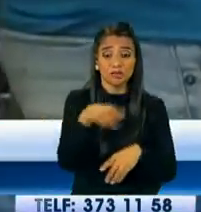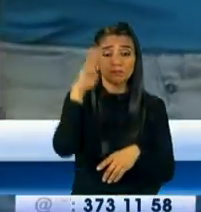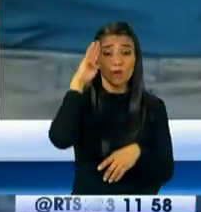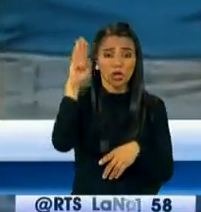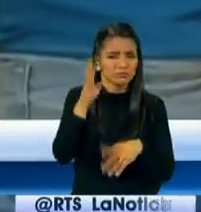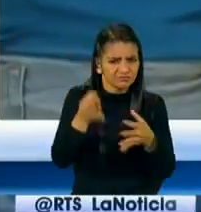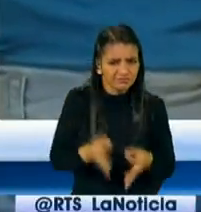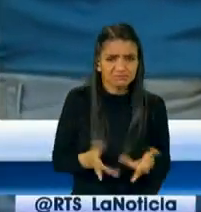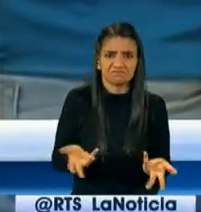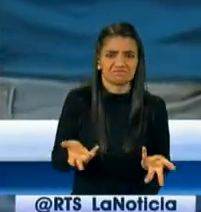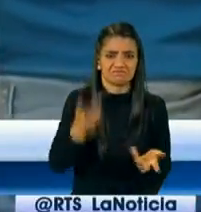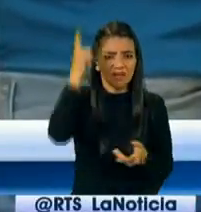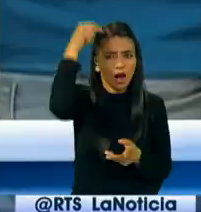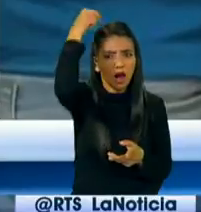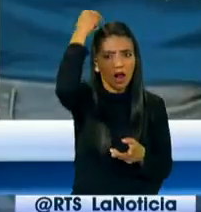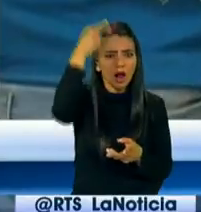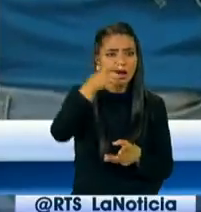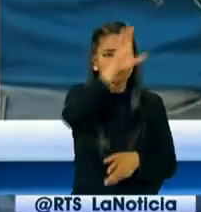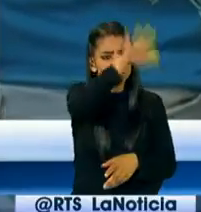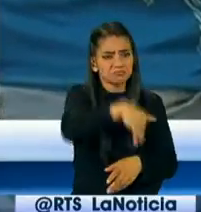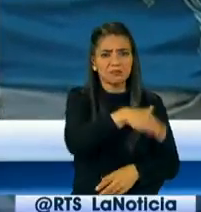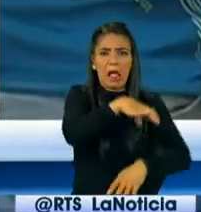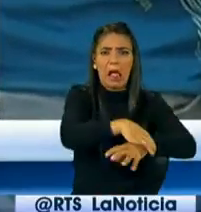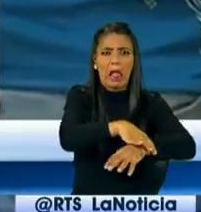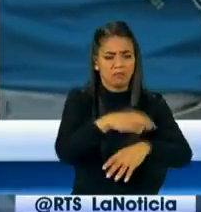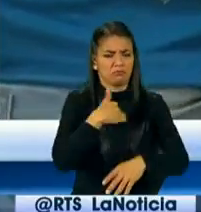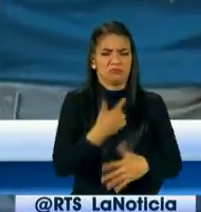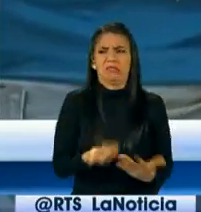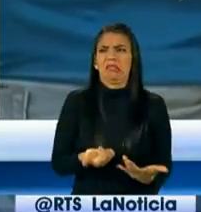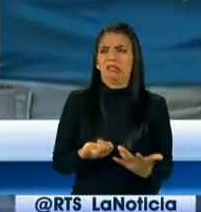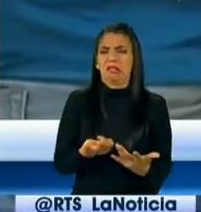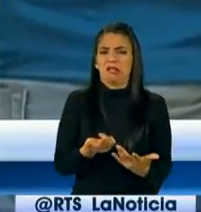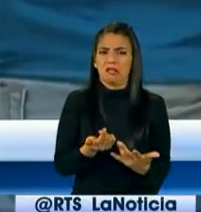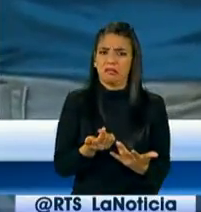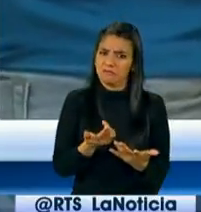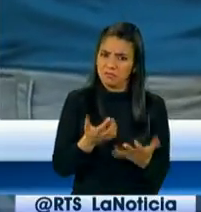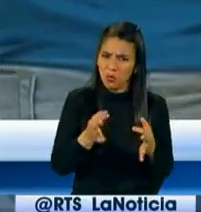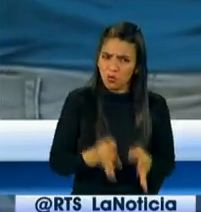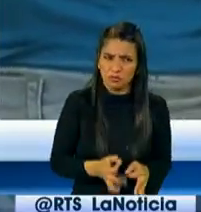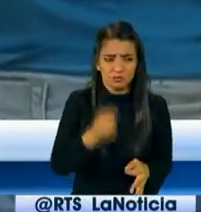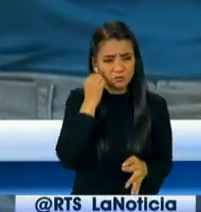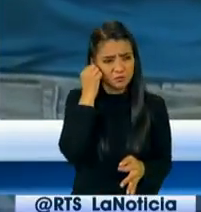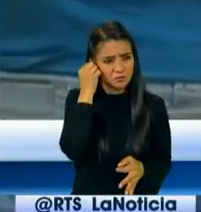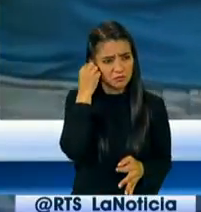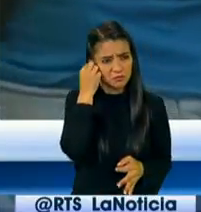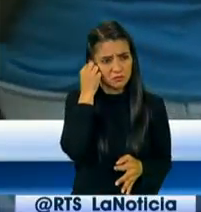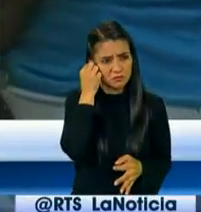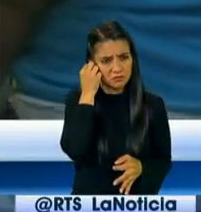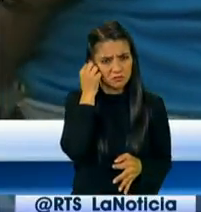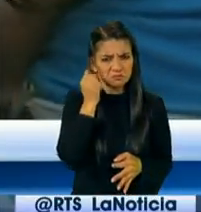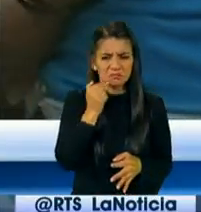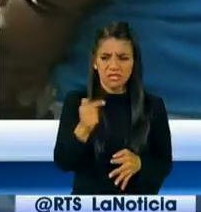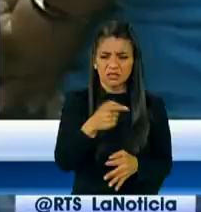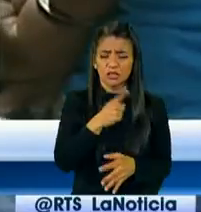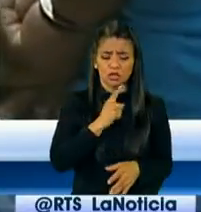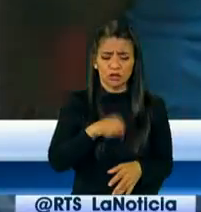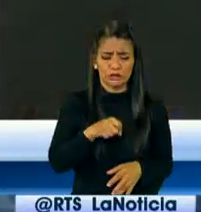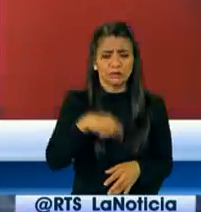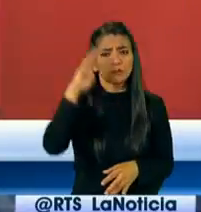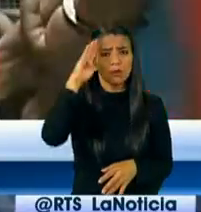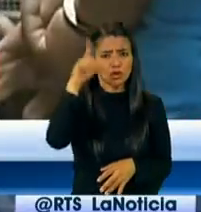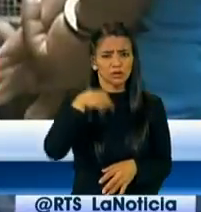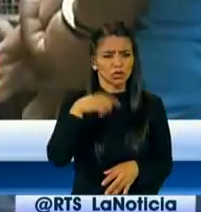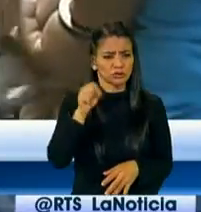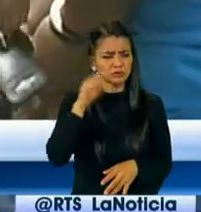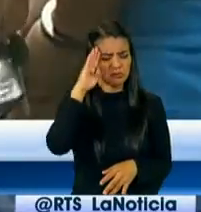nos cogieron, a mí prácticamente me arrimaron, que sí, agente, los papeles, y yo solo cogí moto y salí